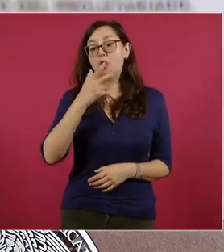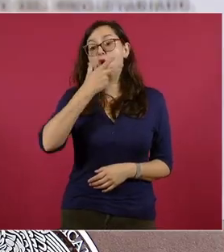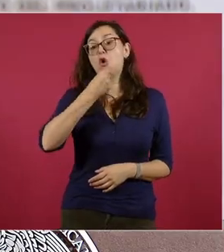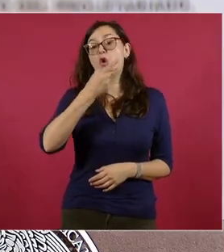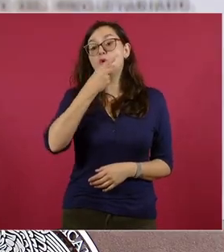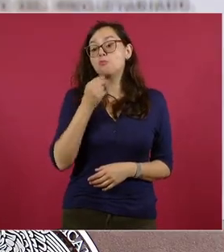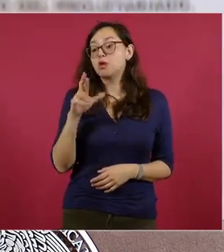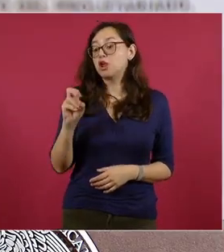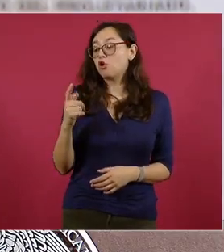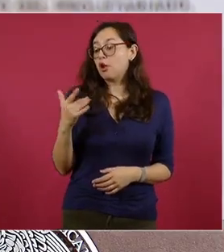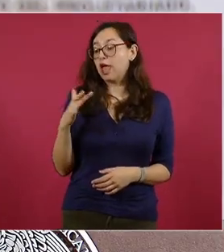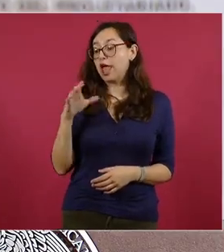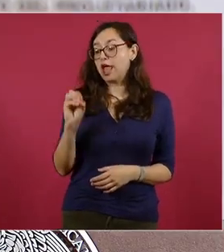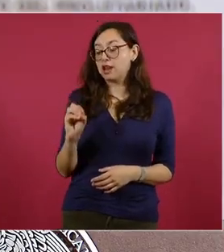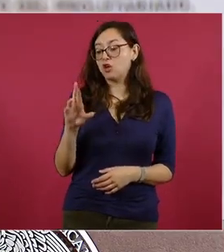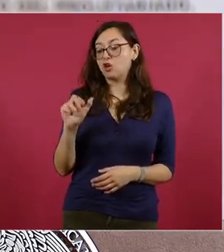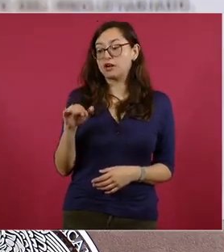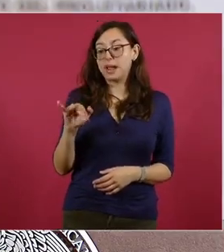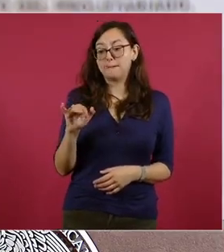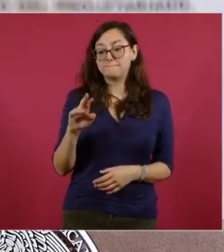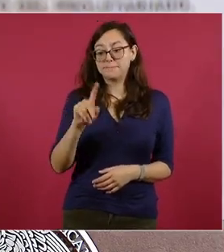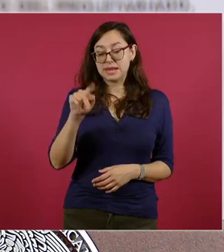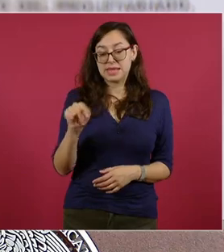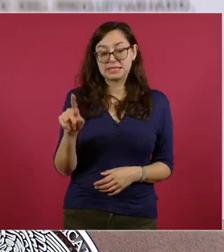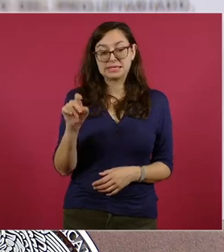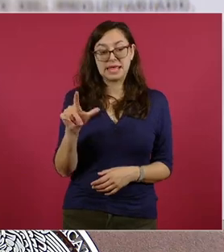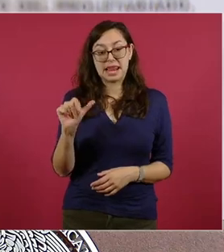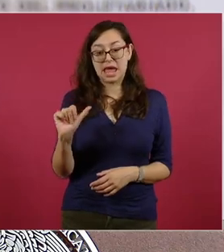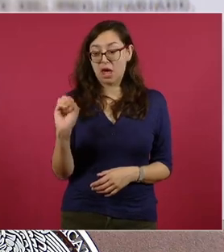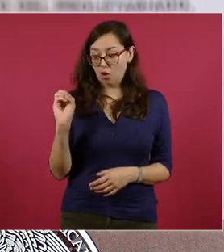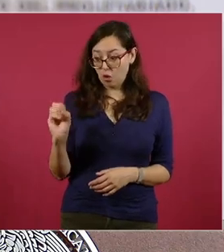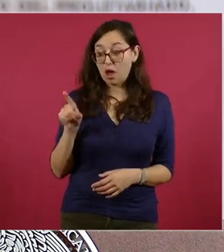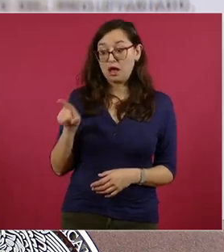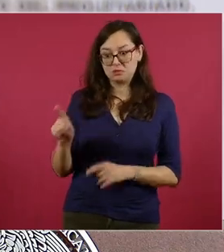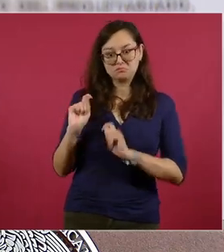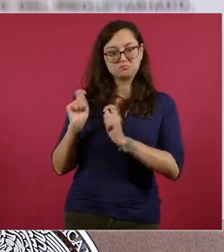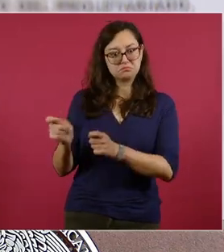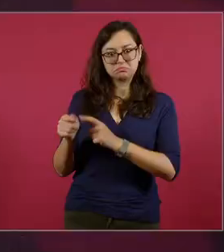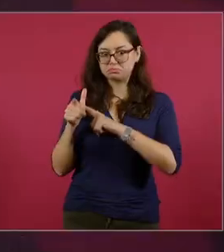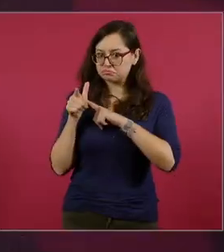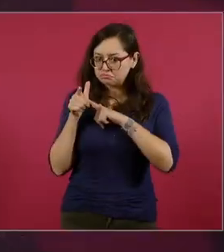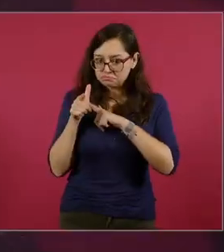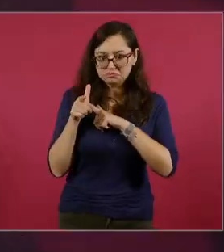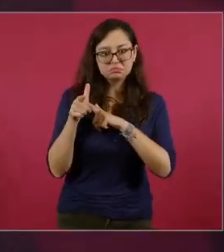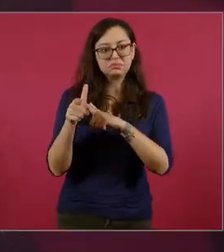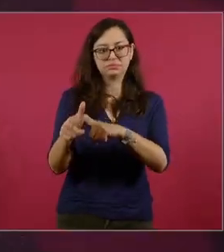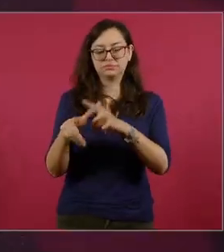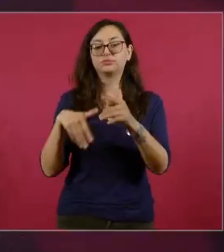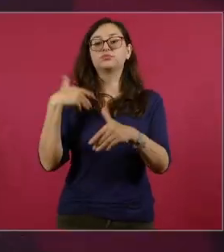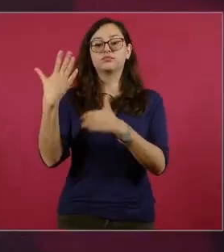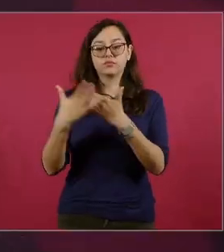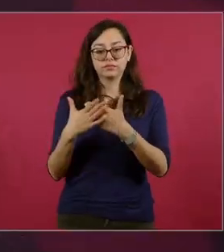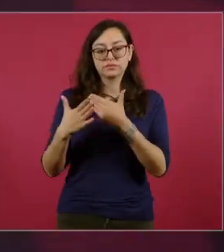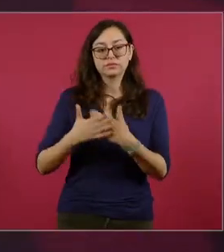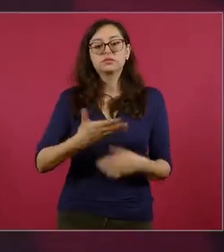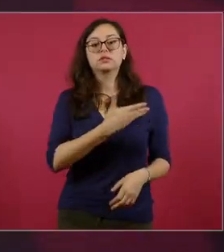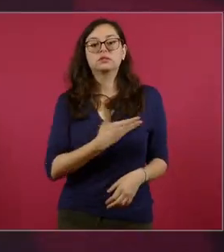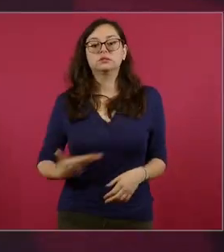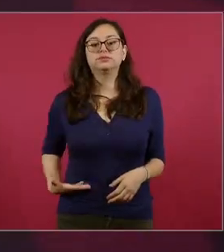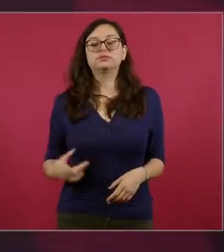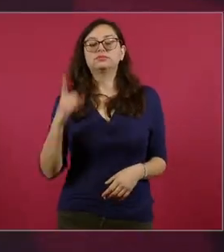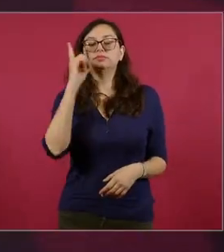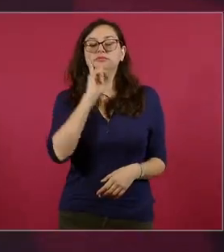Rogelio Ramírez de la O, quien dicho sea de paso, continuará al frente de dicha secretaría en el gobierno que encabezará la